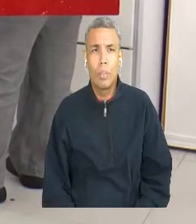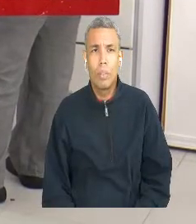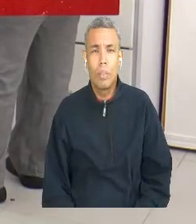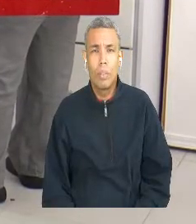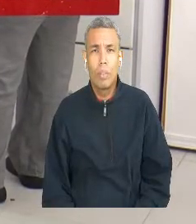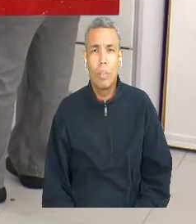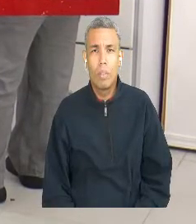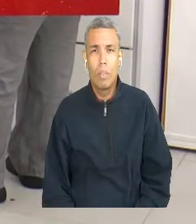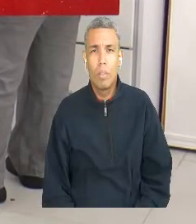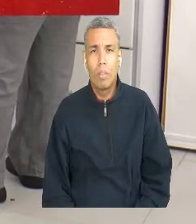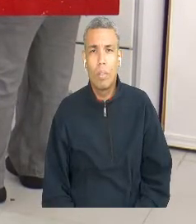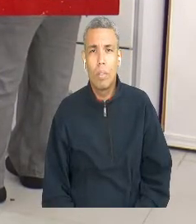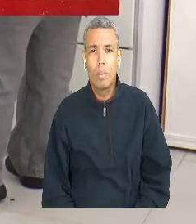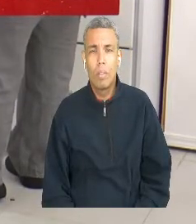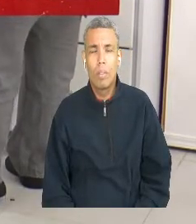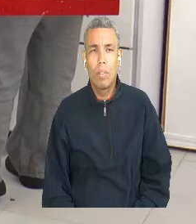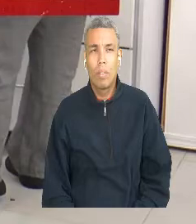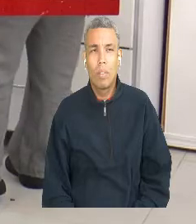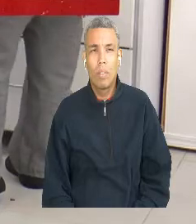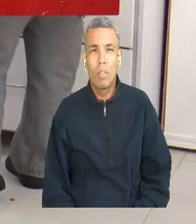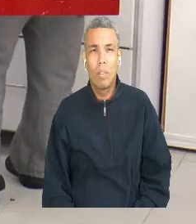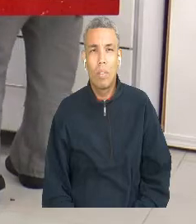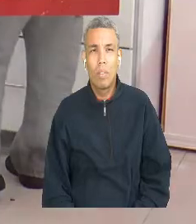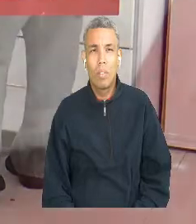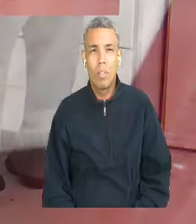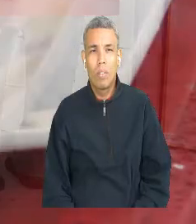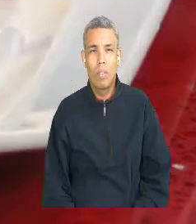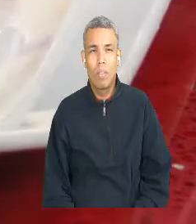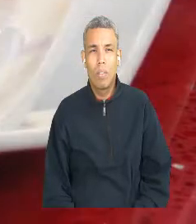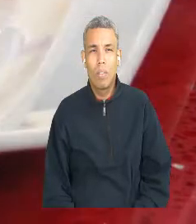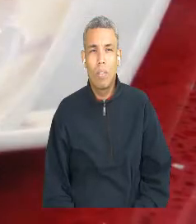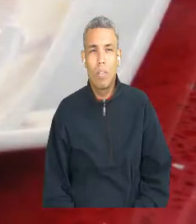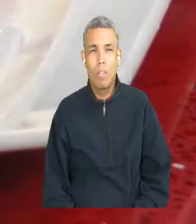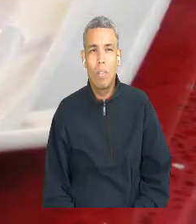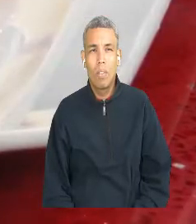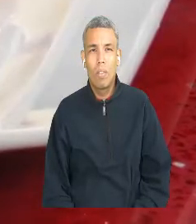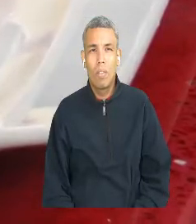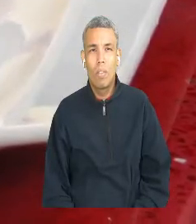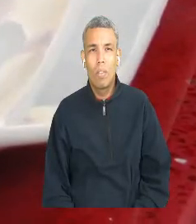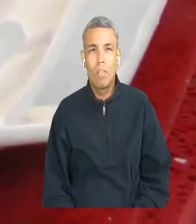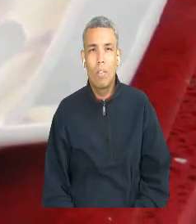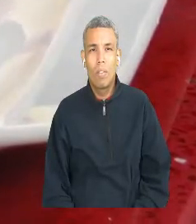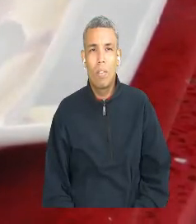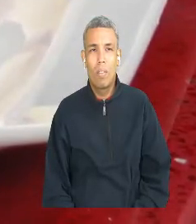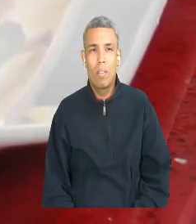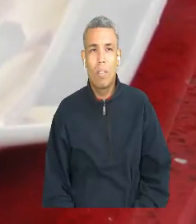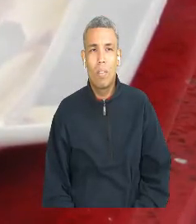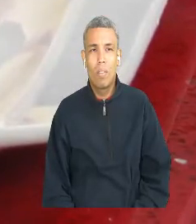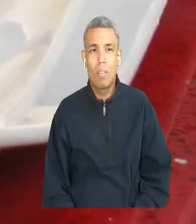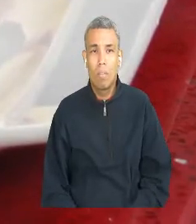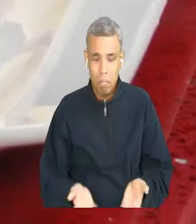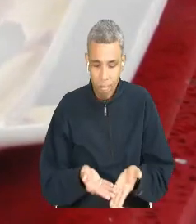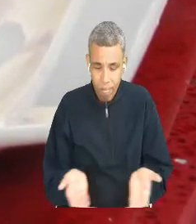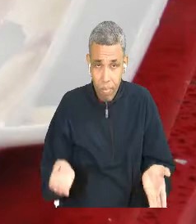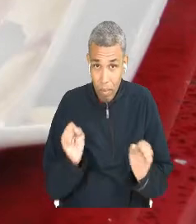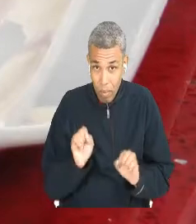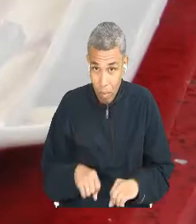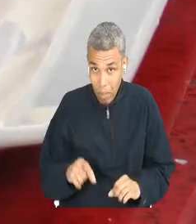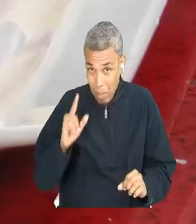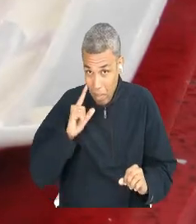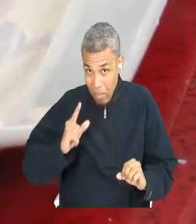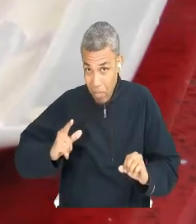demora. Bueno, vamos a ver si demora. De todas formas, queridos televidentes, estas y otras recetas ustedes ya saben que las pueden